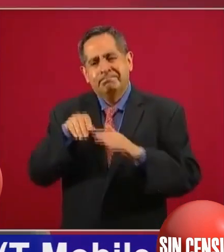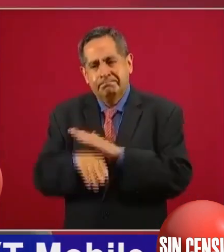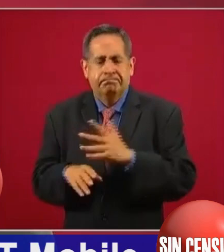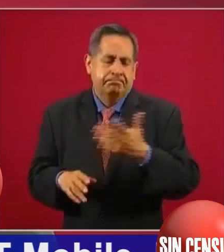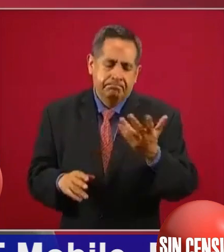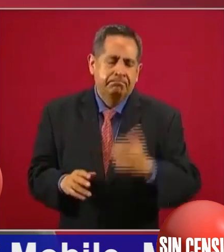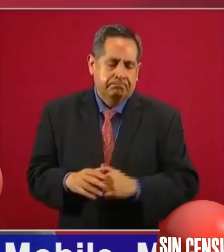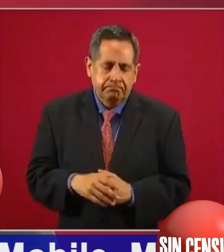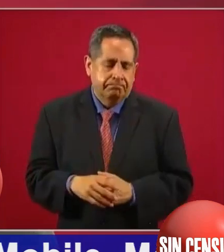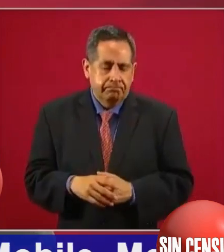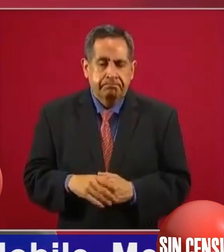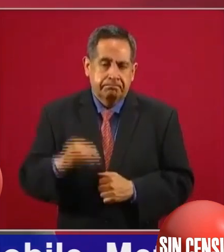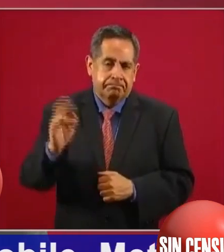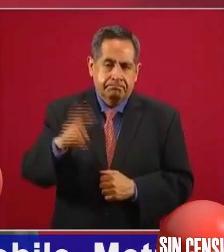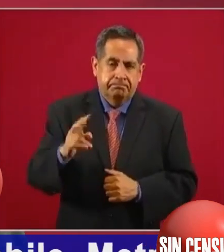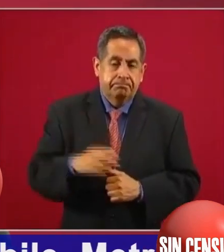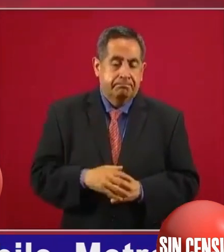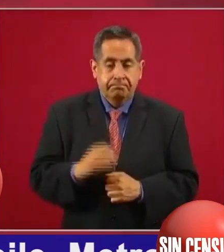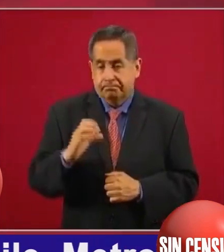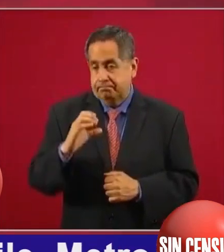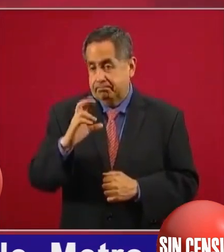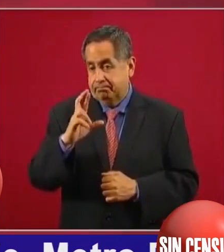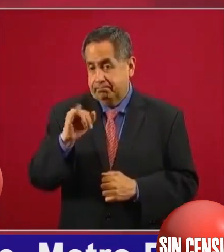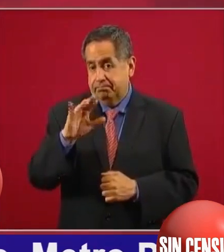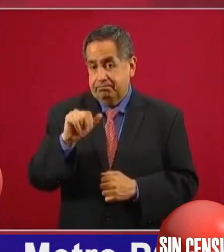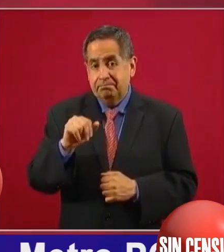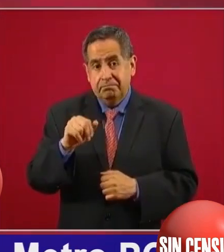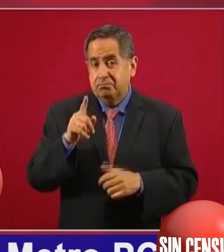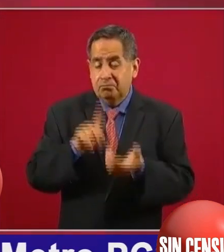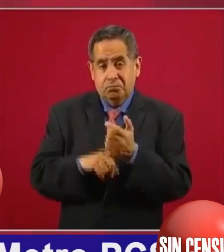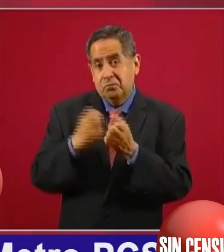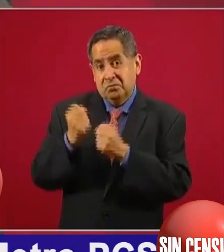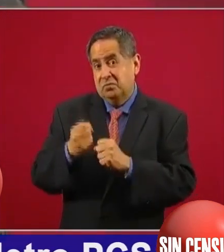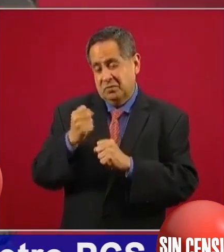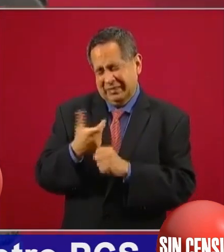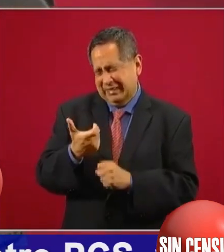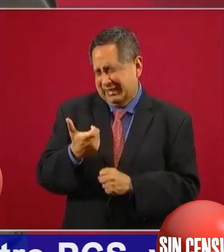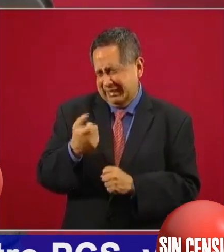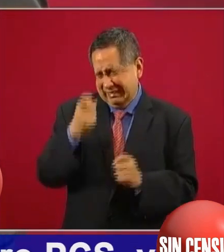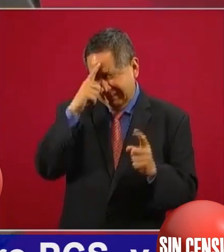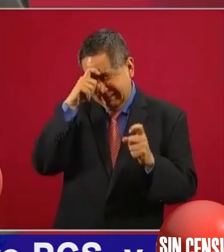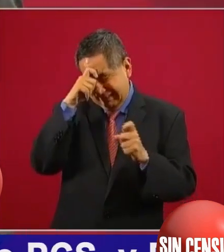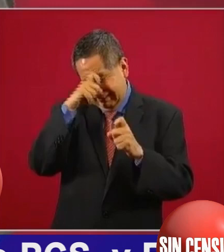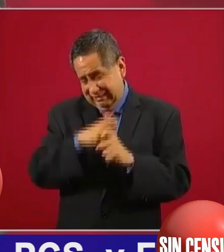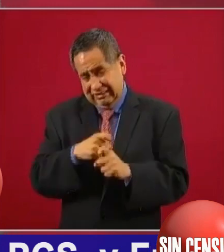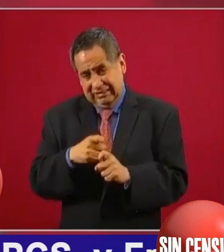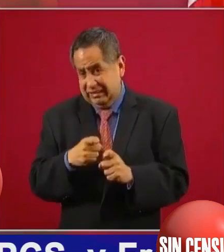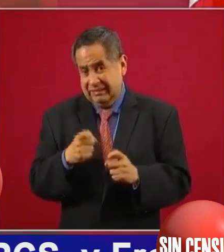Entonces sí, es una crisis profunda. Lo importante